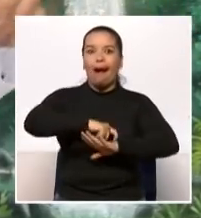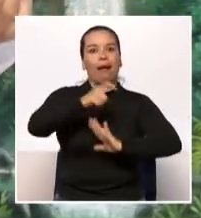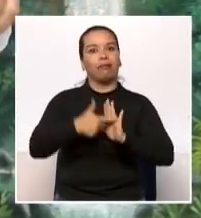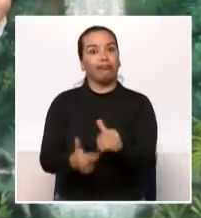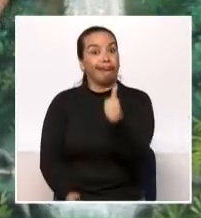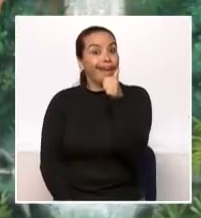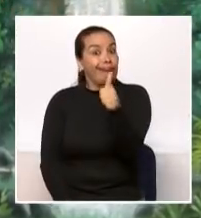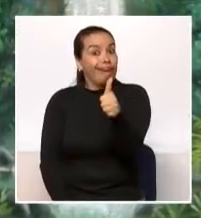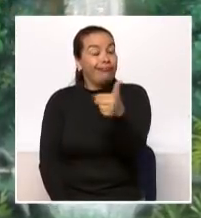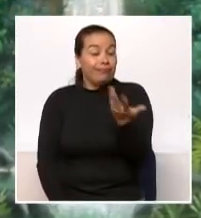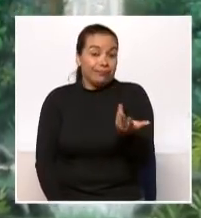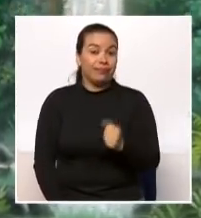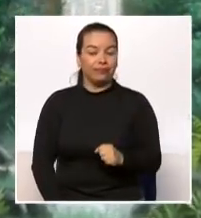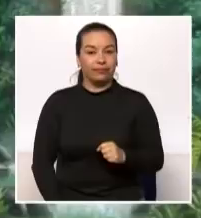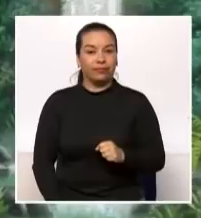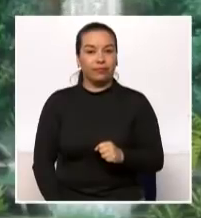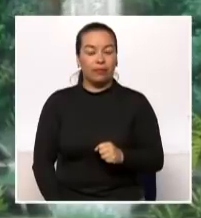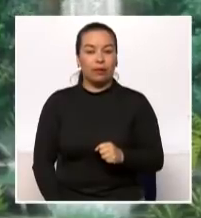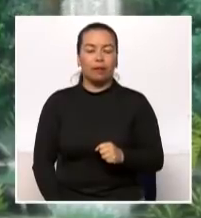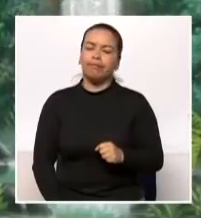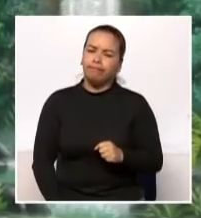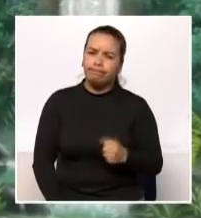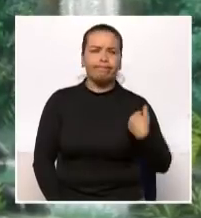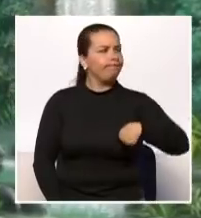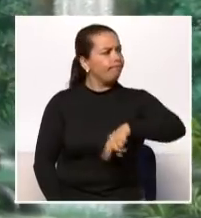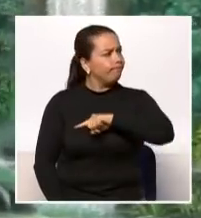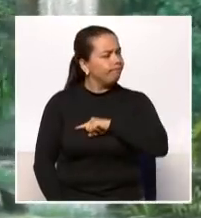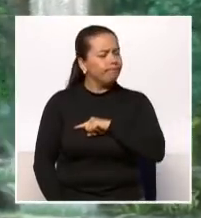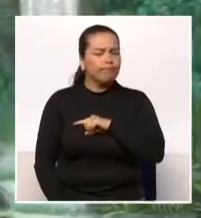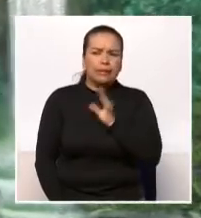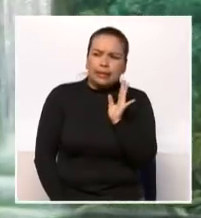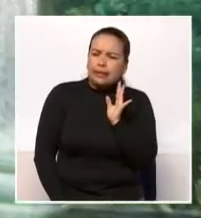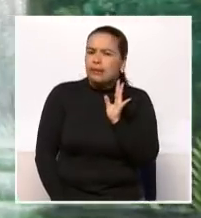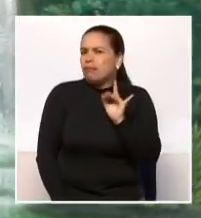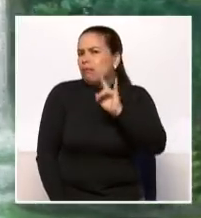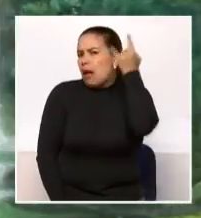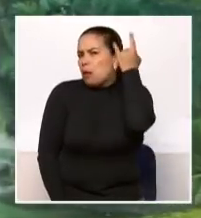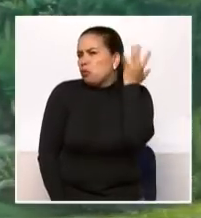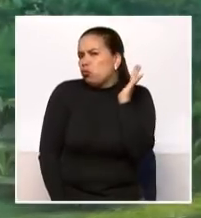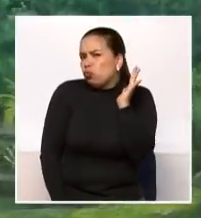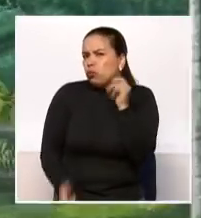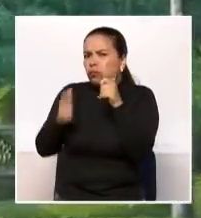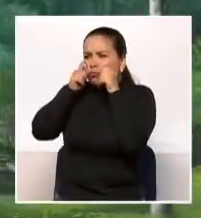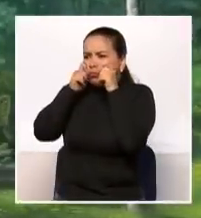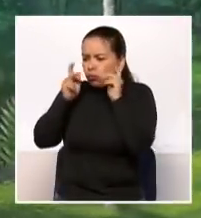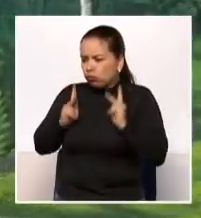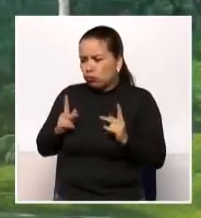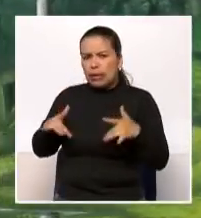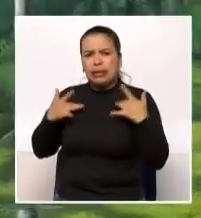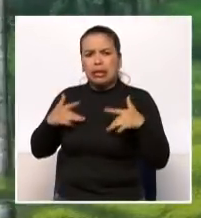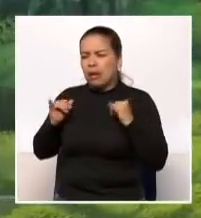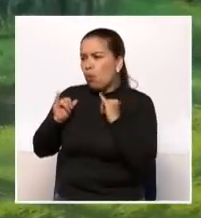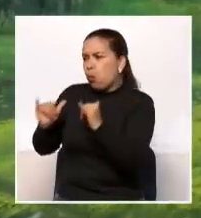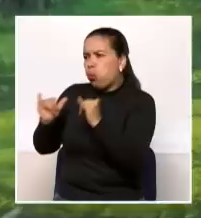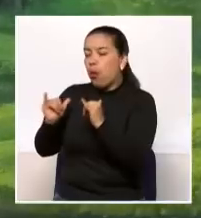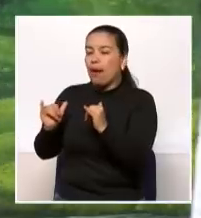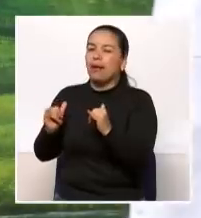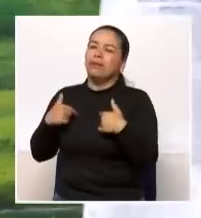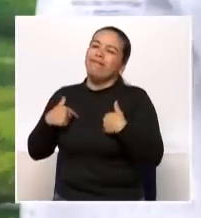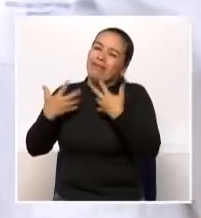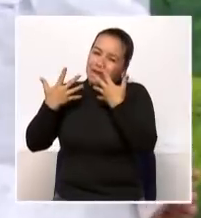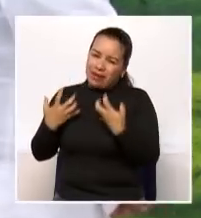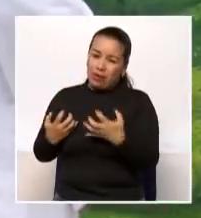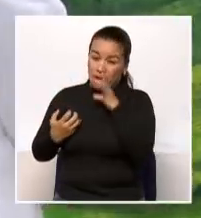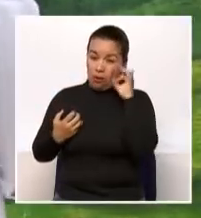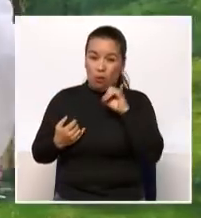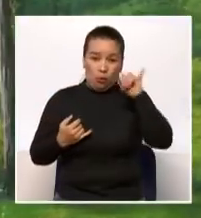completo. Y nosotros tratamos de hacer algo muy espontáneo, muy humano, y yo quiero que el doctor Juan Carlos